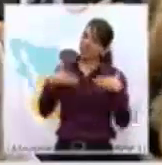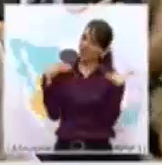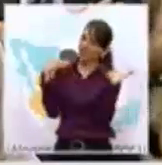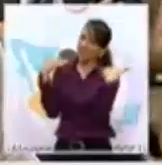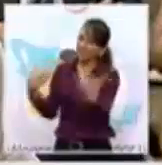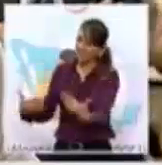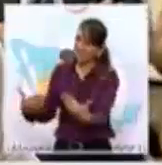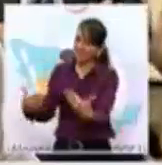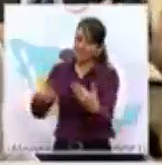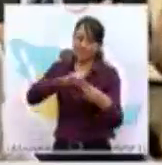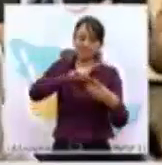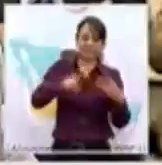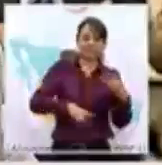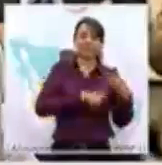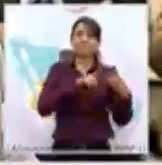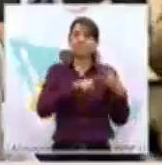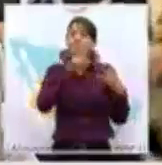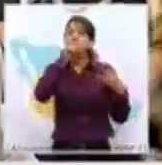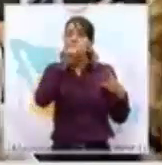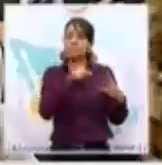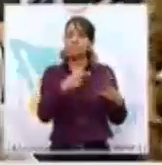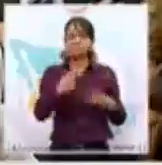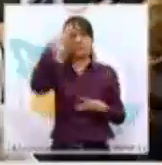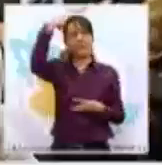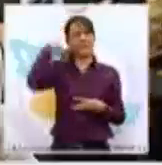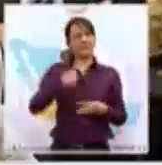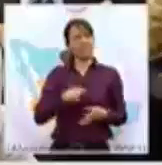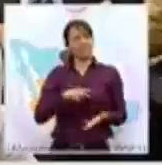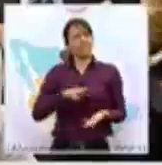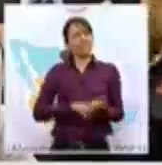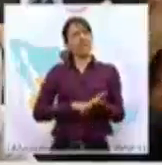la necesidad de compartir valores